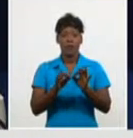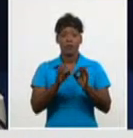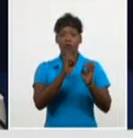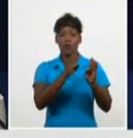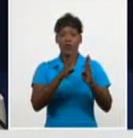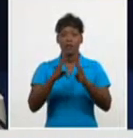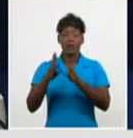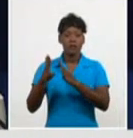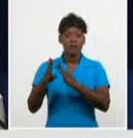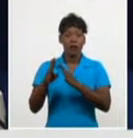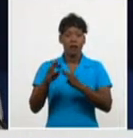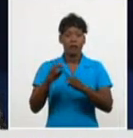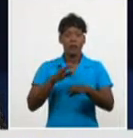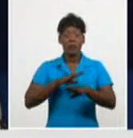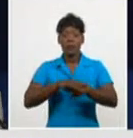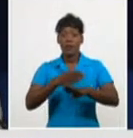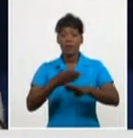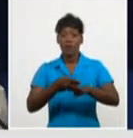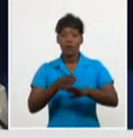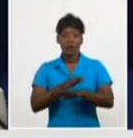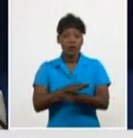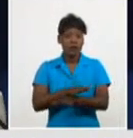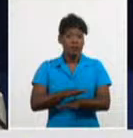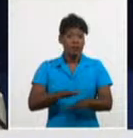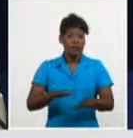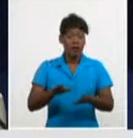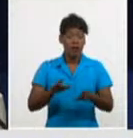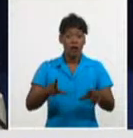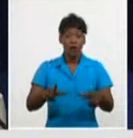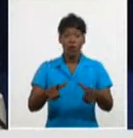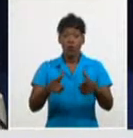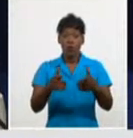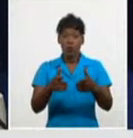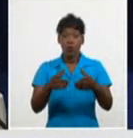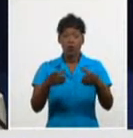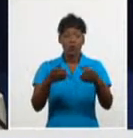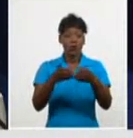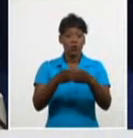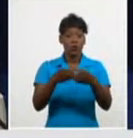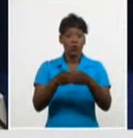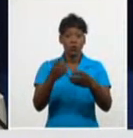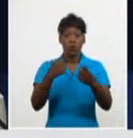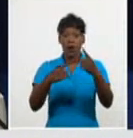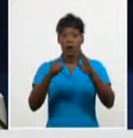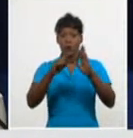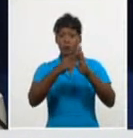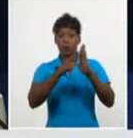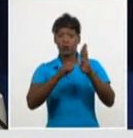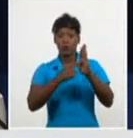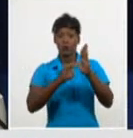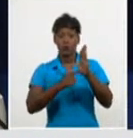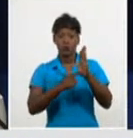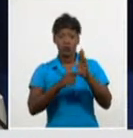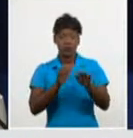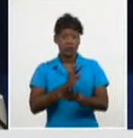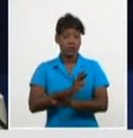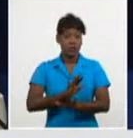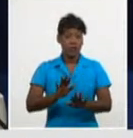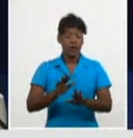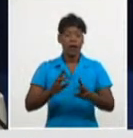la etapa post-COVID, cuando se cumplan un grupo de indicadores en Cuba y en todas las